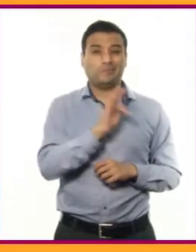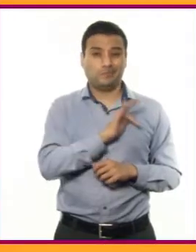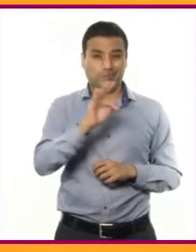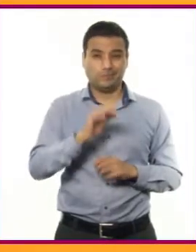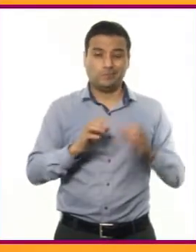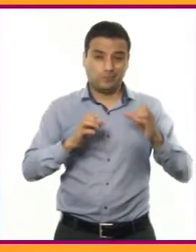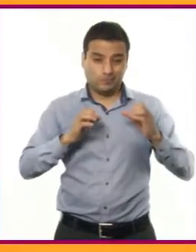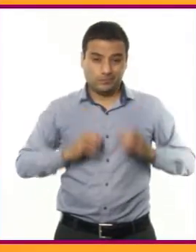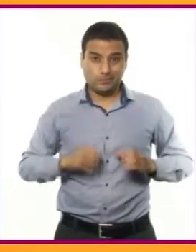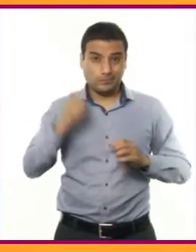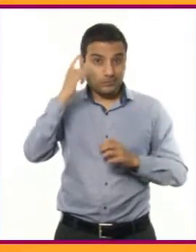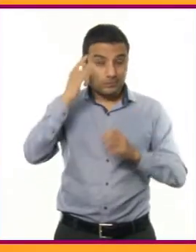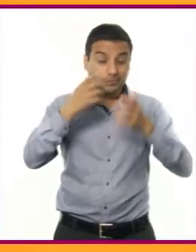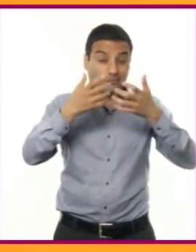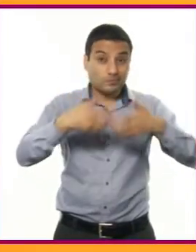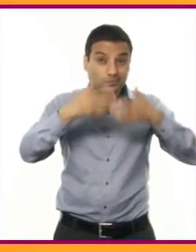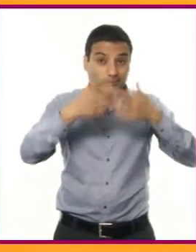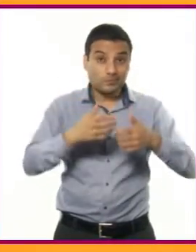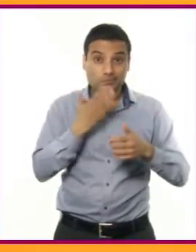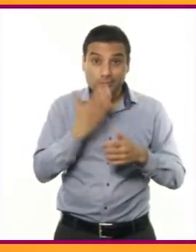funciones normales del cerebro.